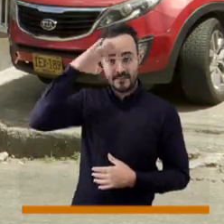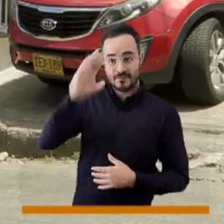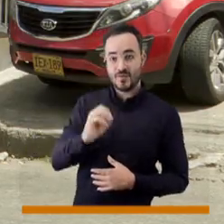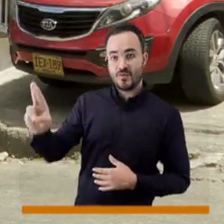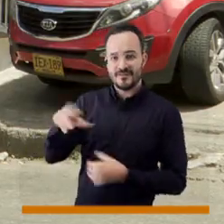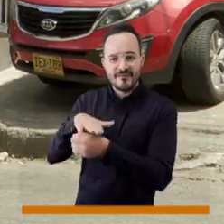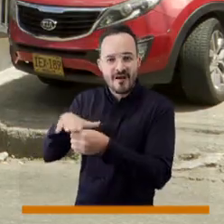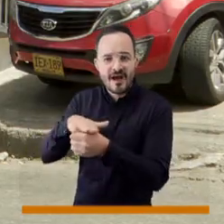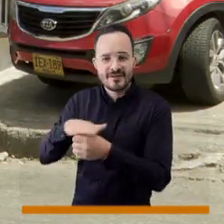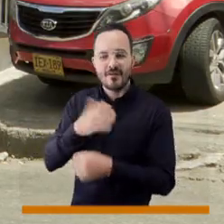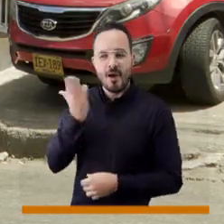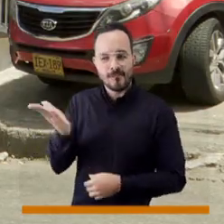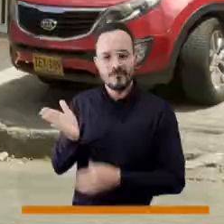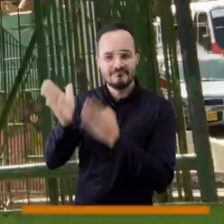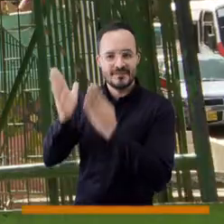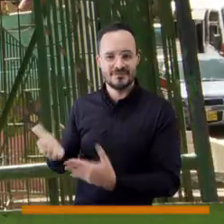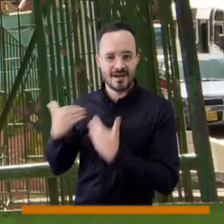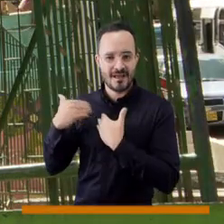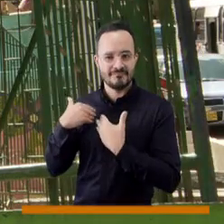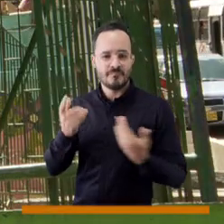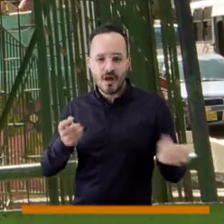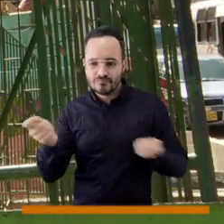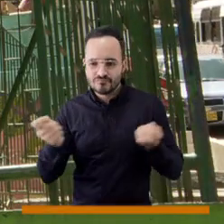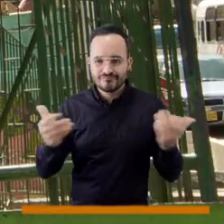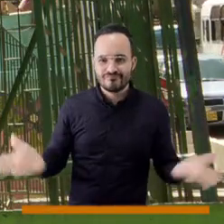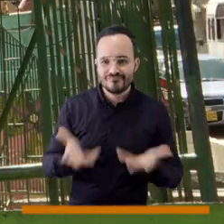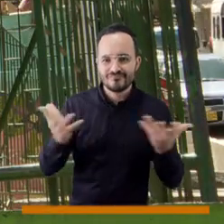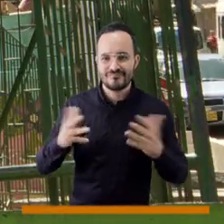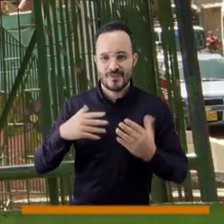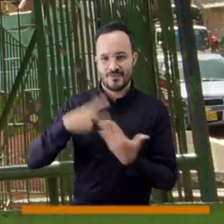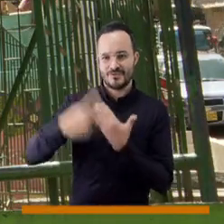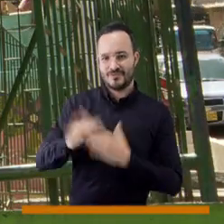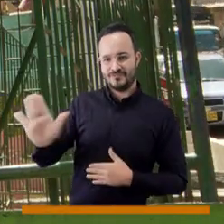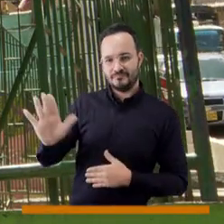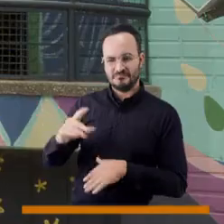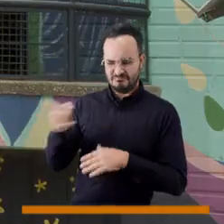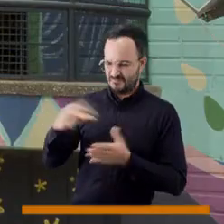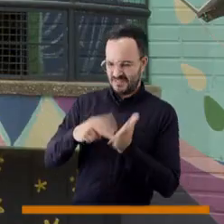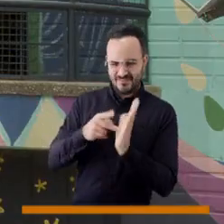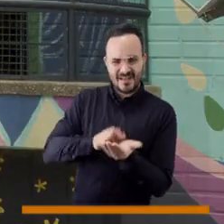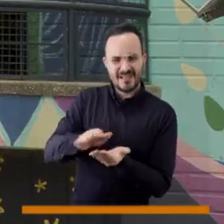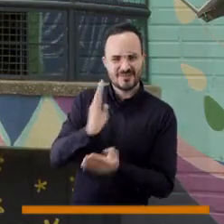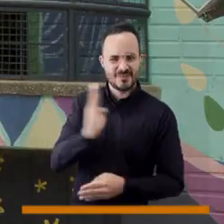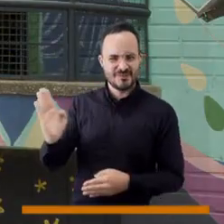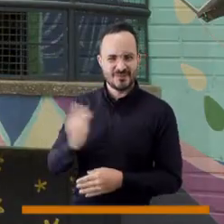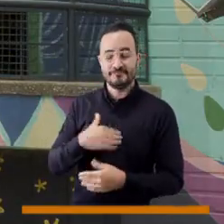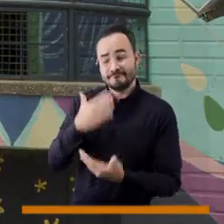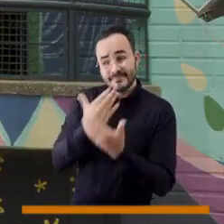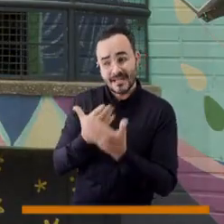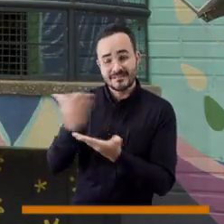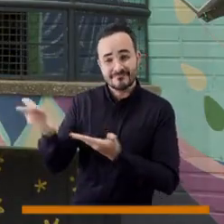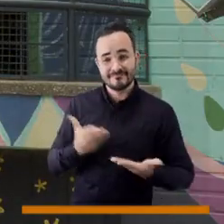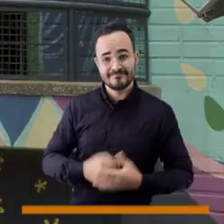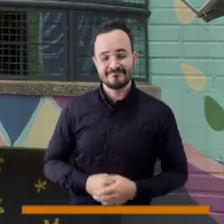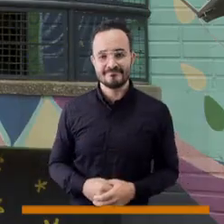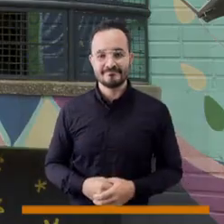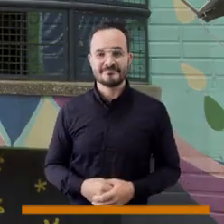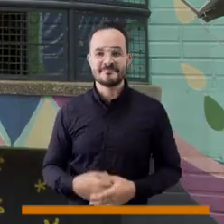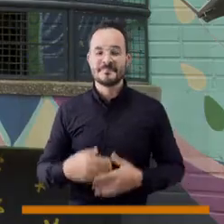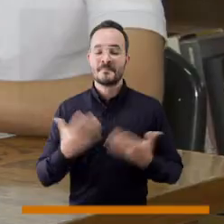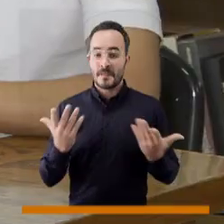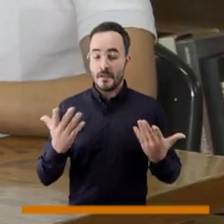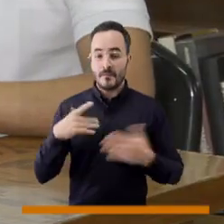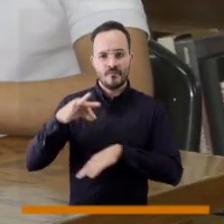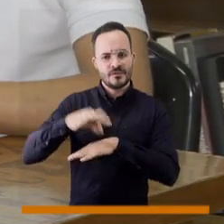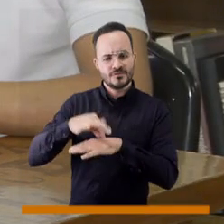de Medellín, con Hansel Castro, que nos va a explicar un poco qué es eso de Ratón de Biblioteca. Y muchas gracias, Hansel, por recibirnos.